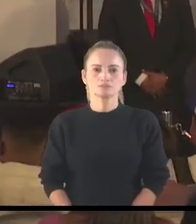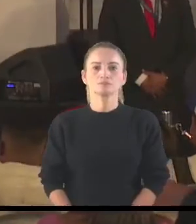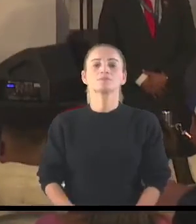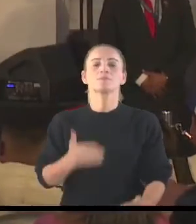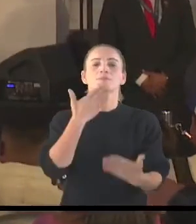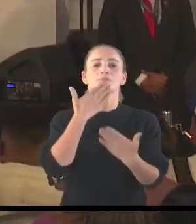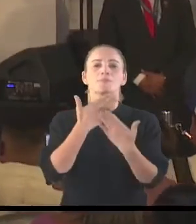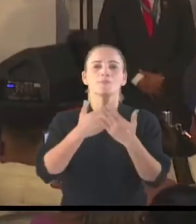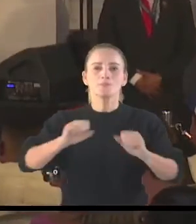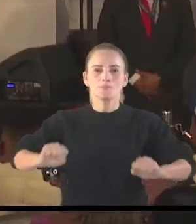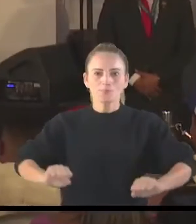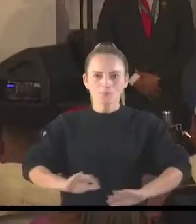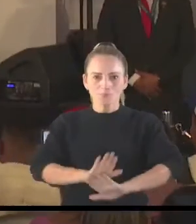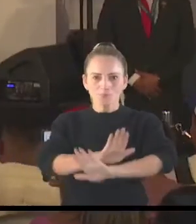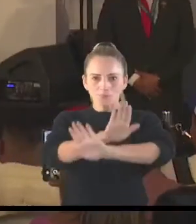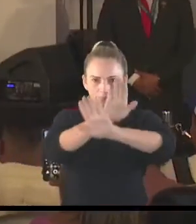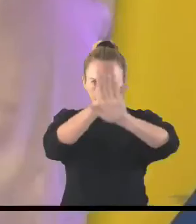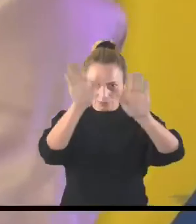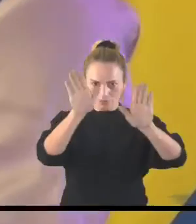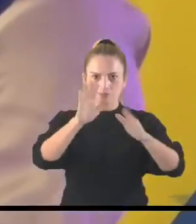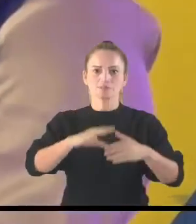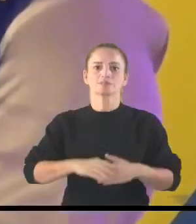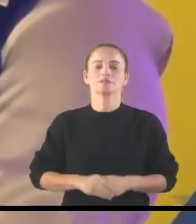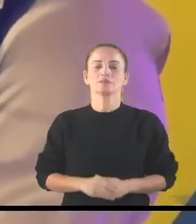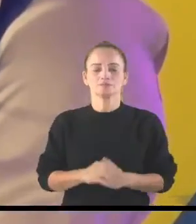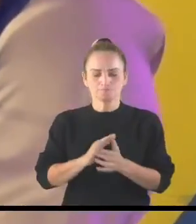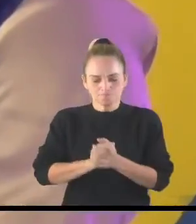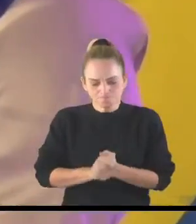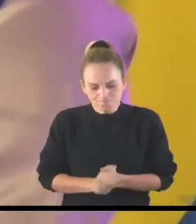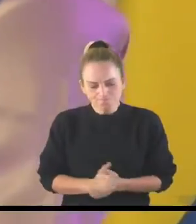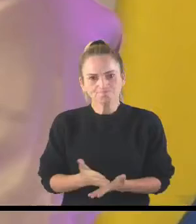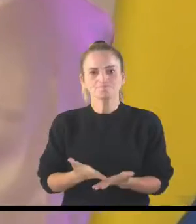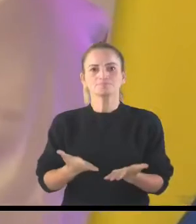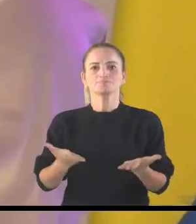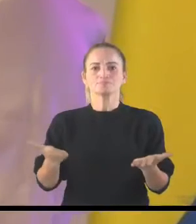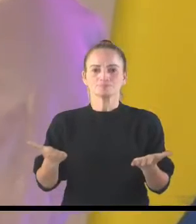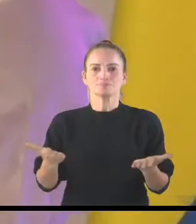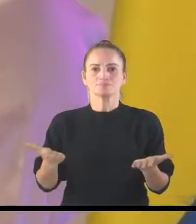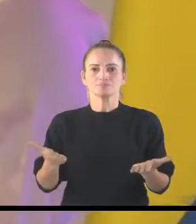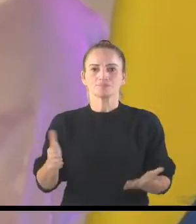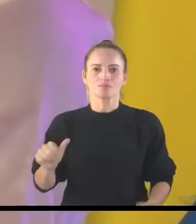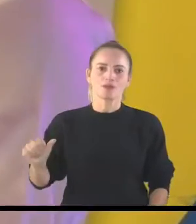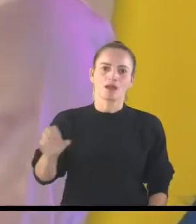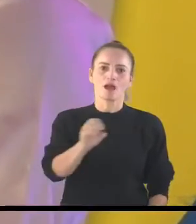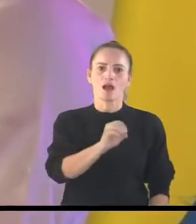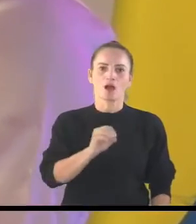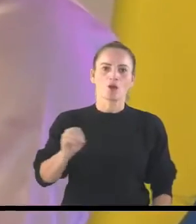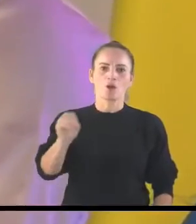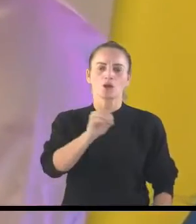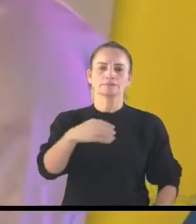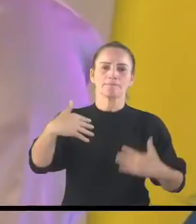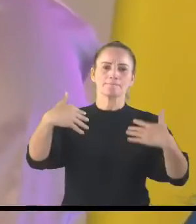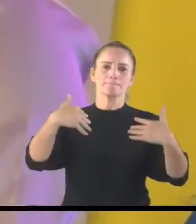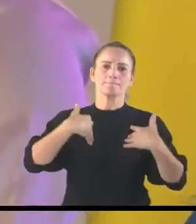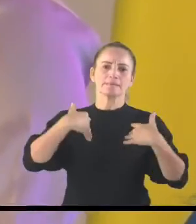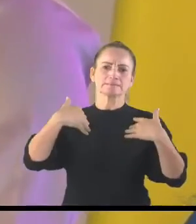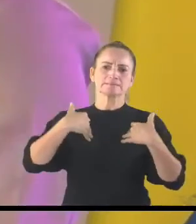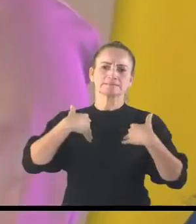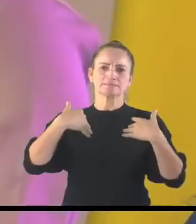Muy buenos días, un saludo a todas las